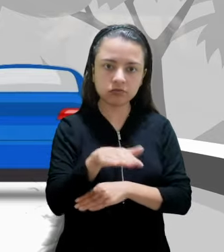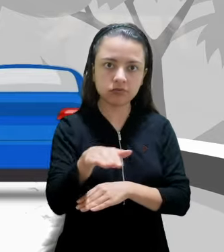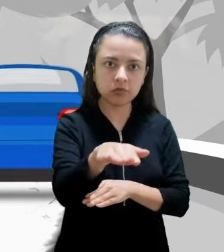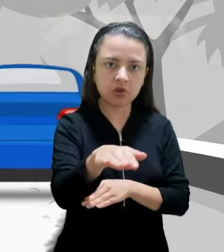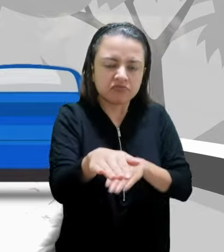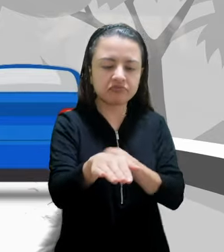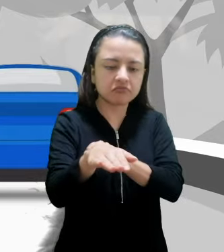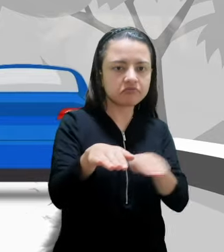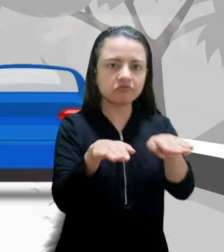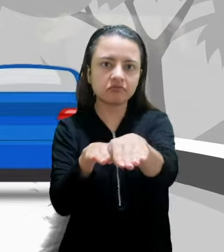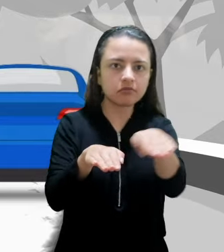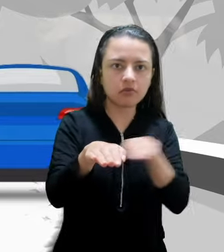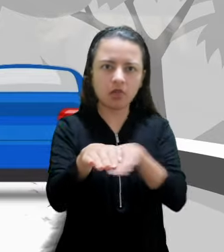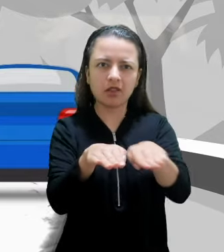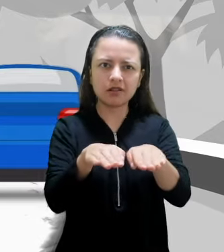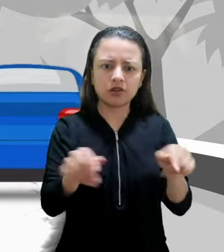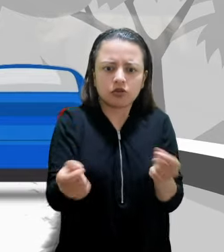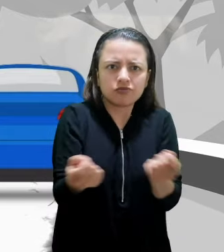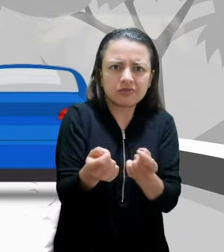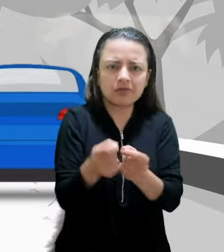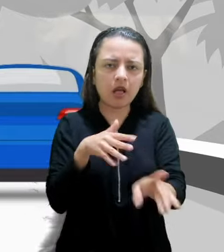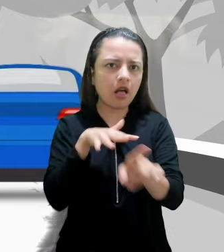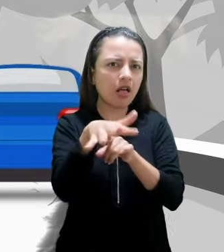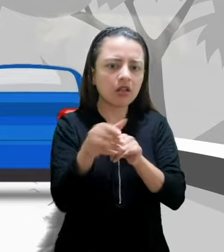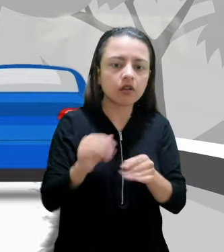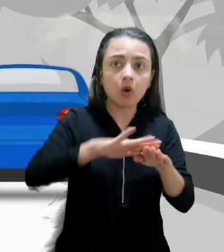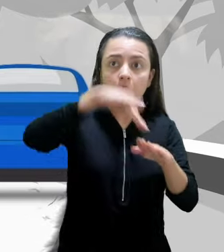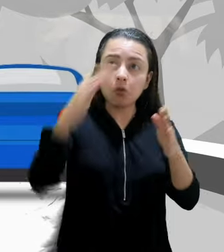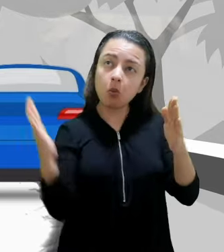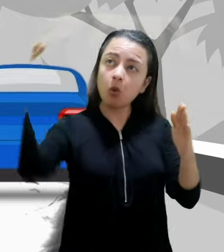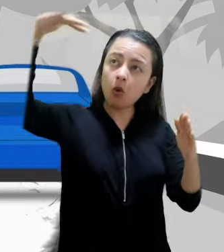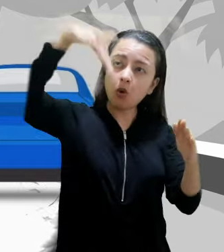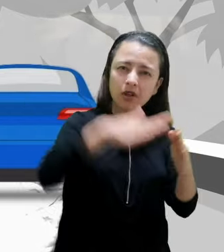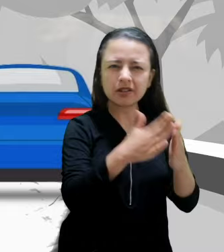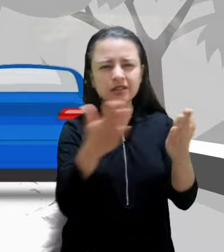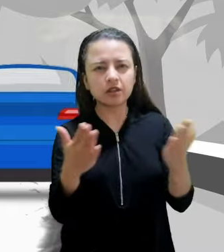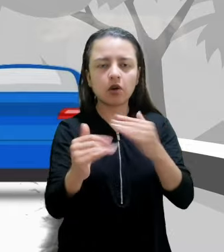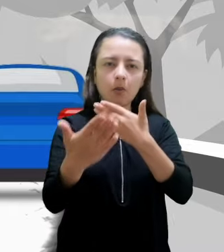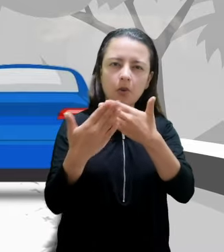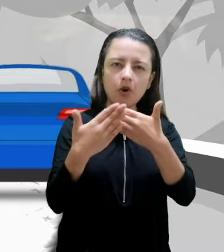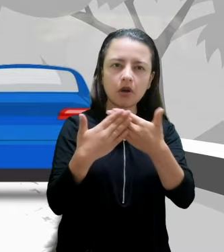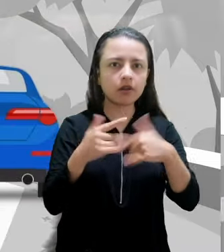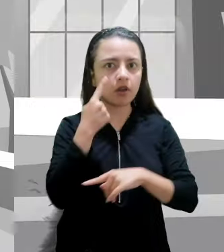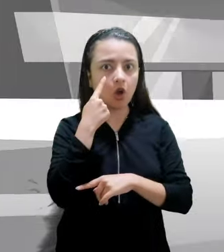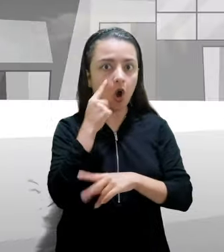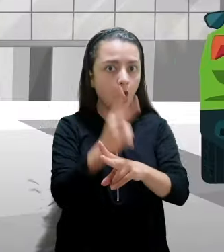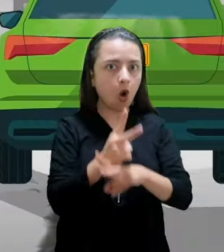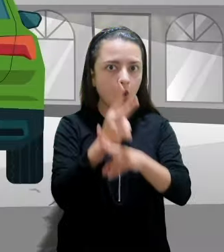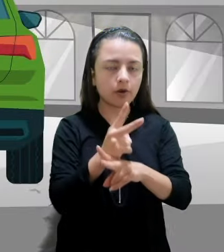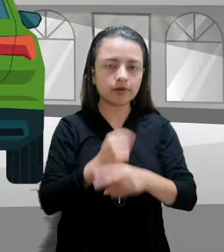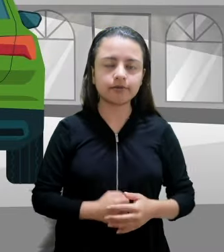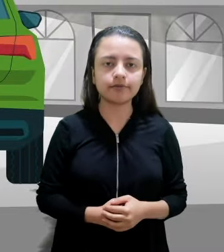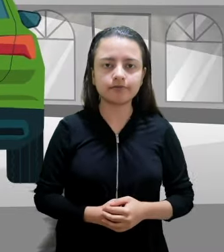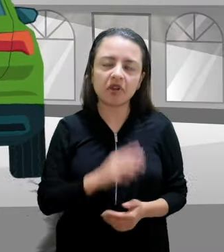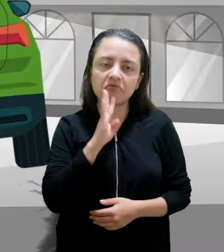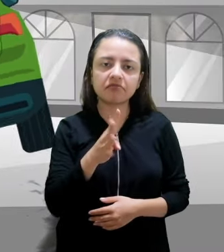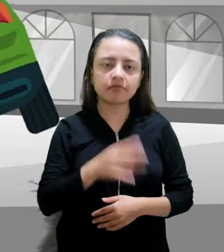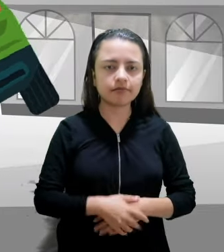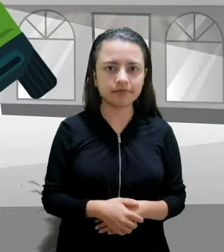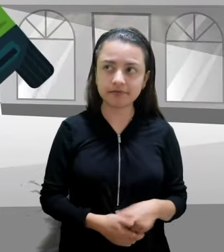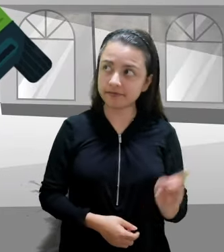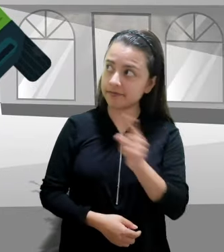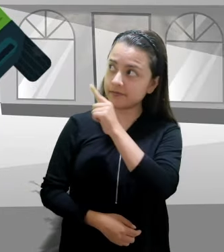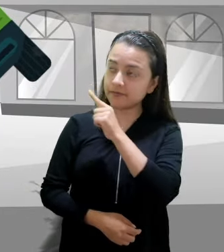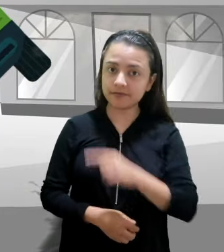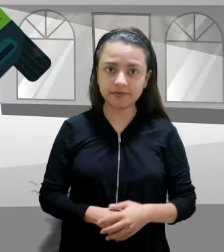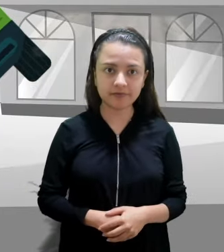no regulados o al aproximarse a la cima de una cuesta o donde la señal de tránsito correspondiente lo indique. D07, conducir